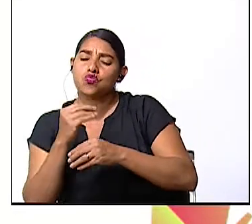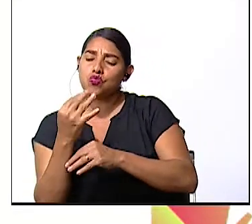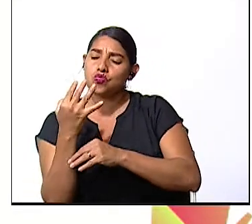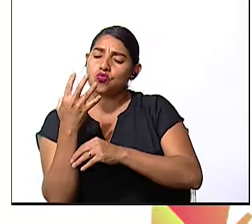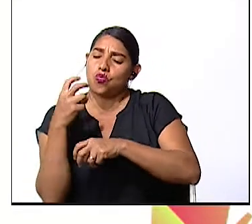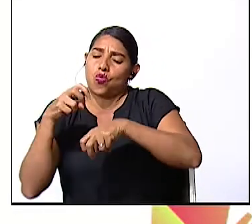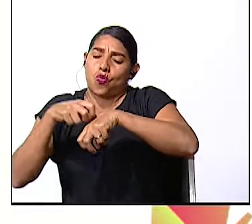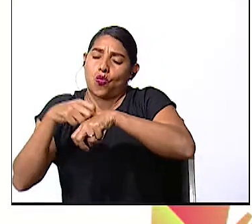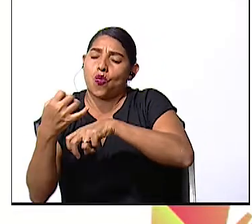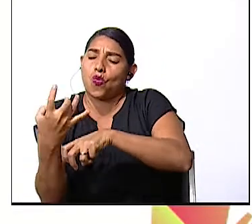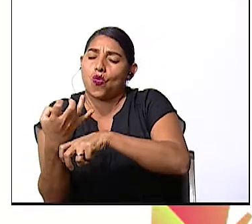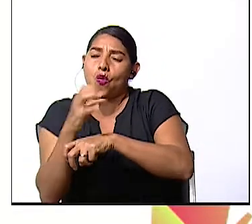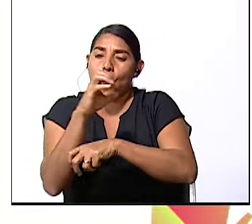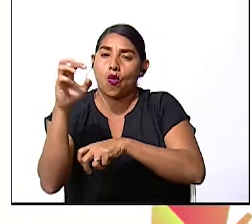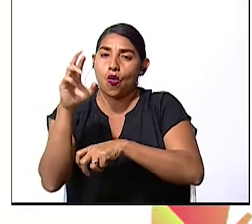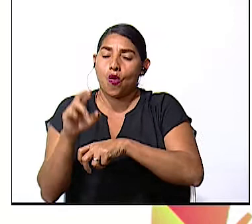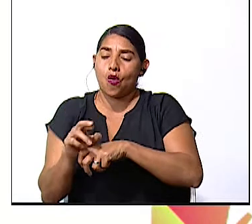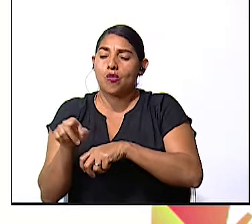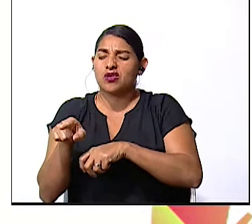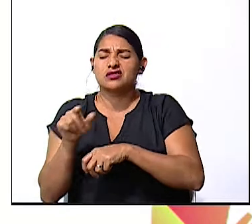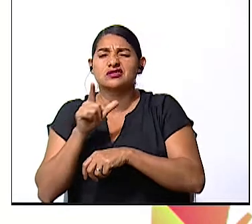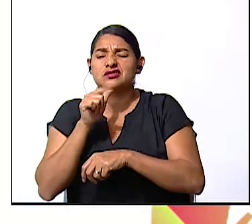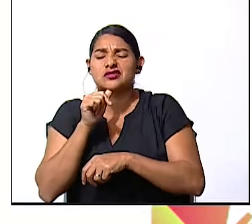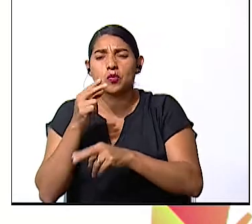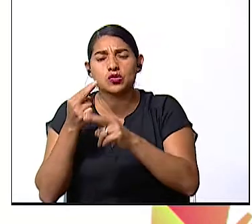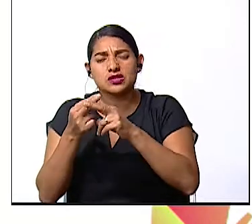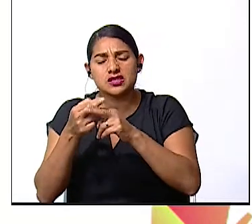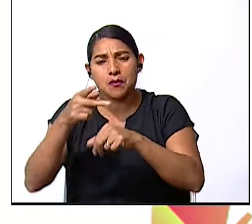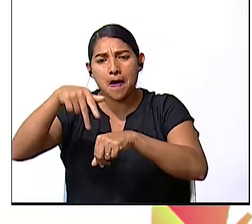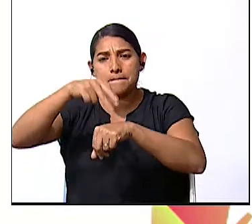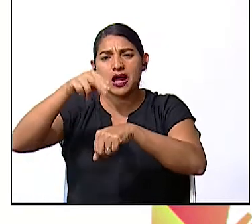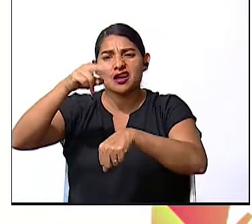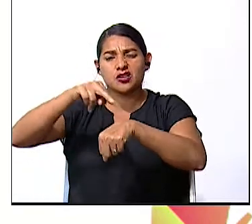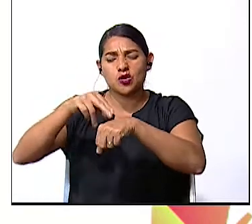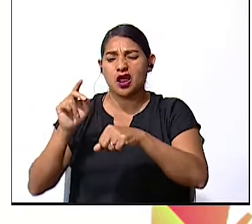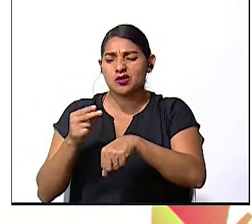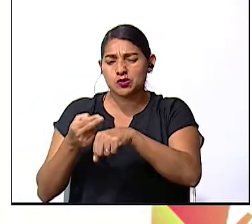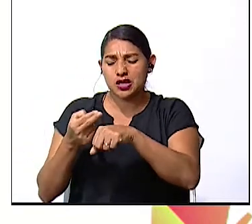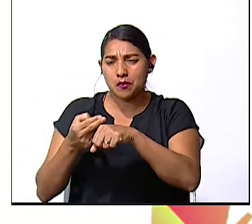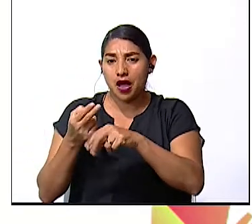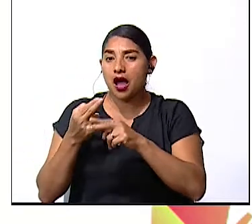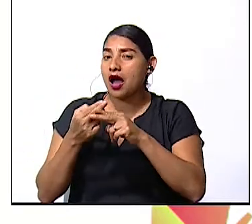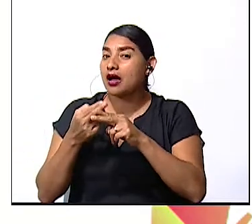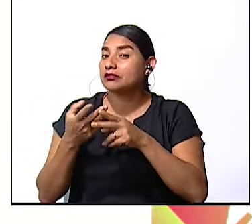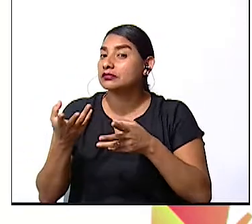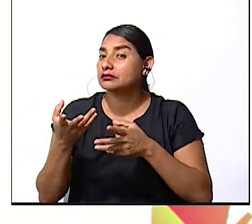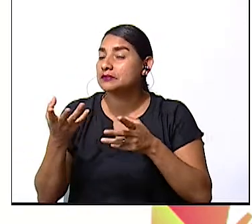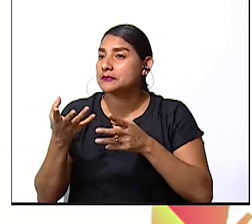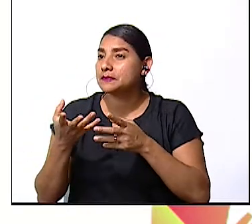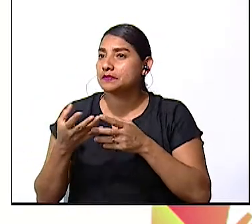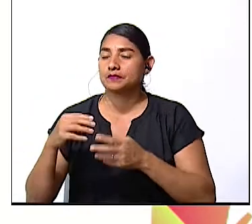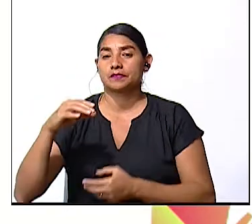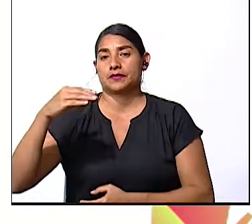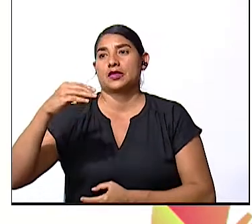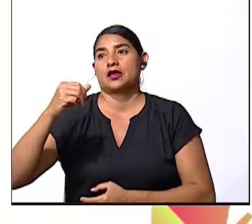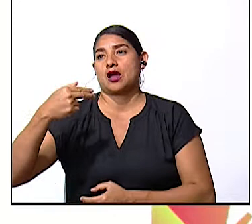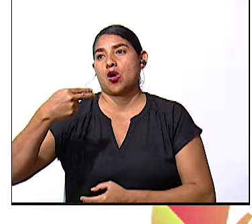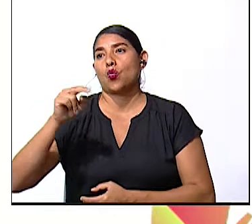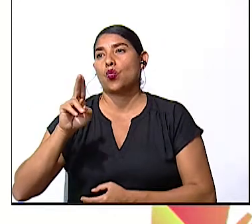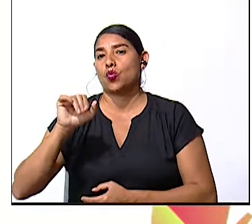Caribe costarricense. ¿Cómo se llamaba este parque nacional? Se llamaba